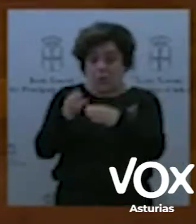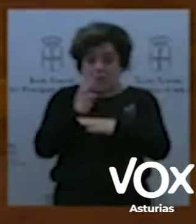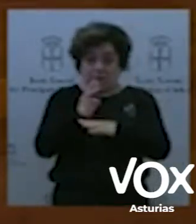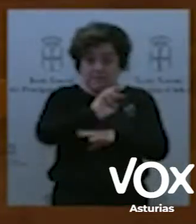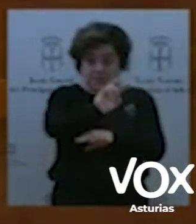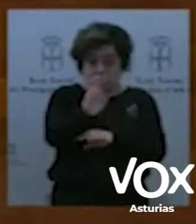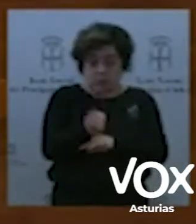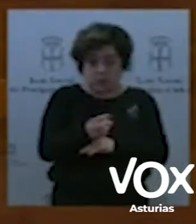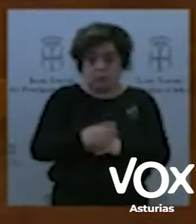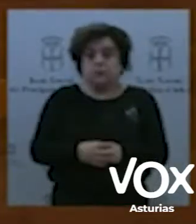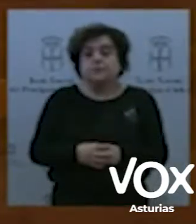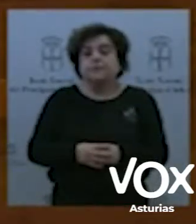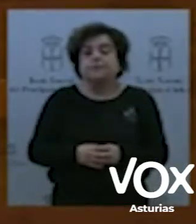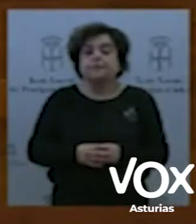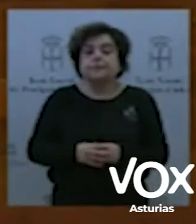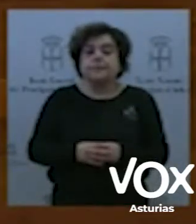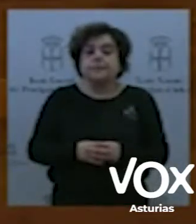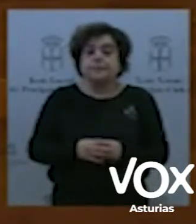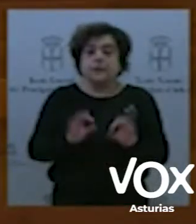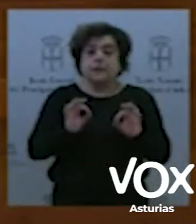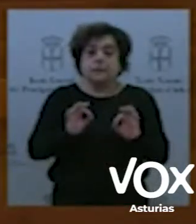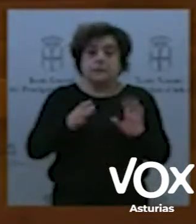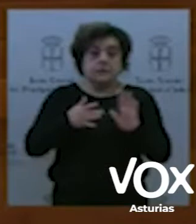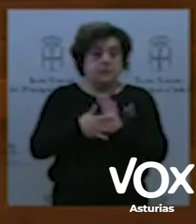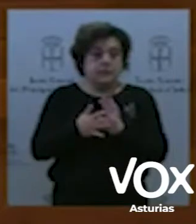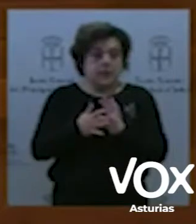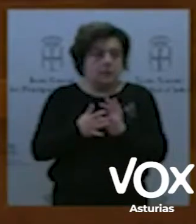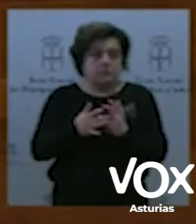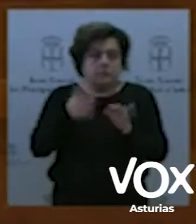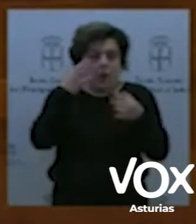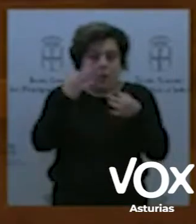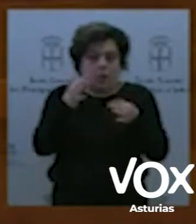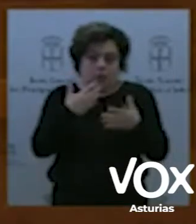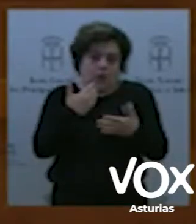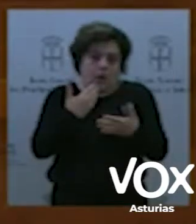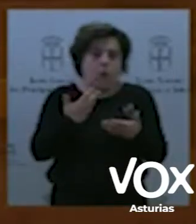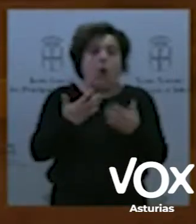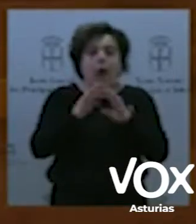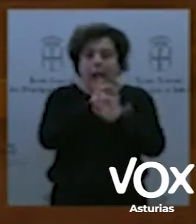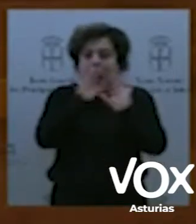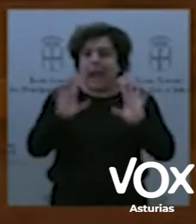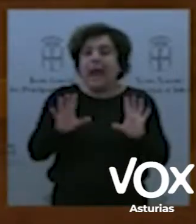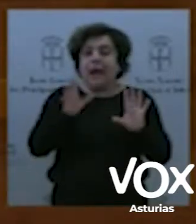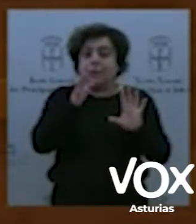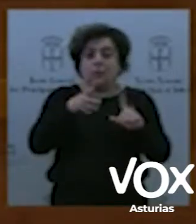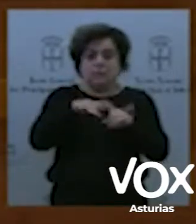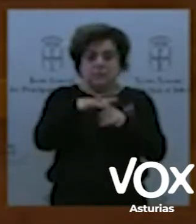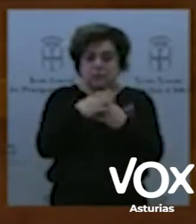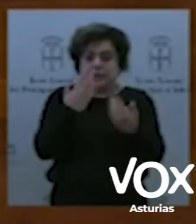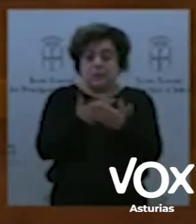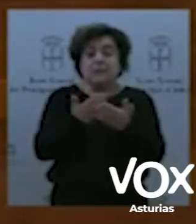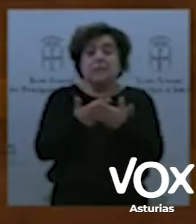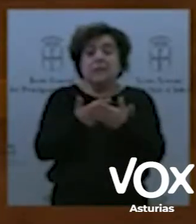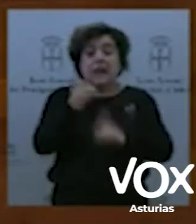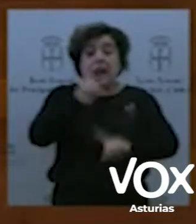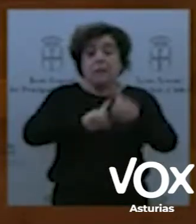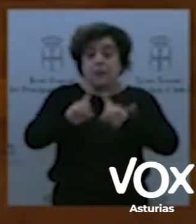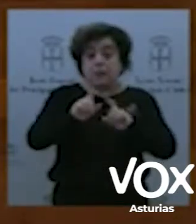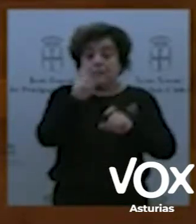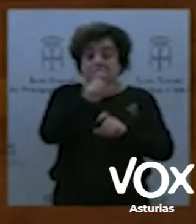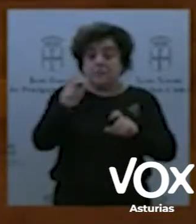Es una evidencia, porque así lo demuestra la situación, que el problema demográfico ha sido ignorado sistemáticamente por los